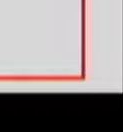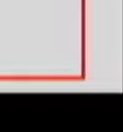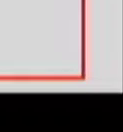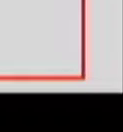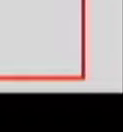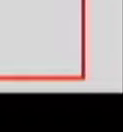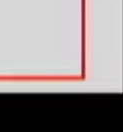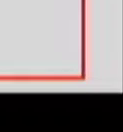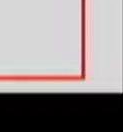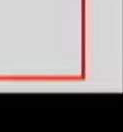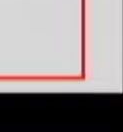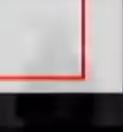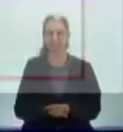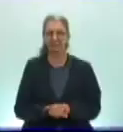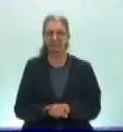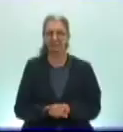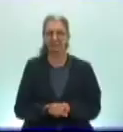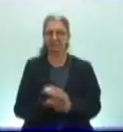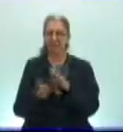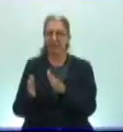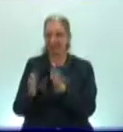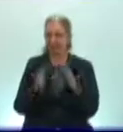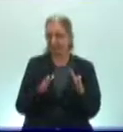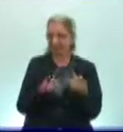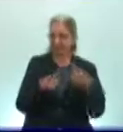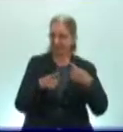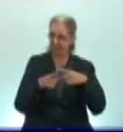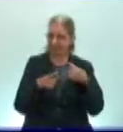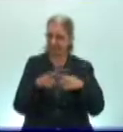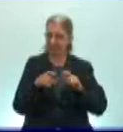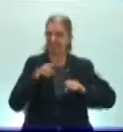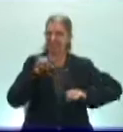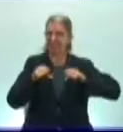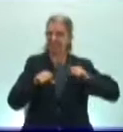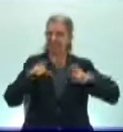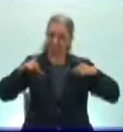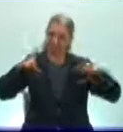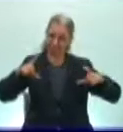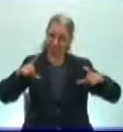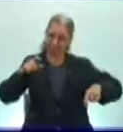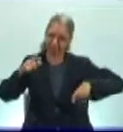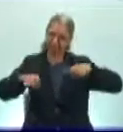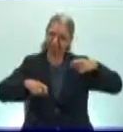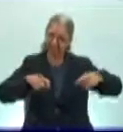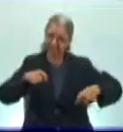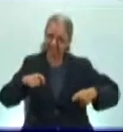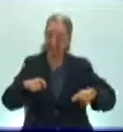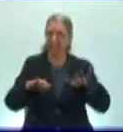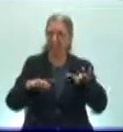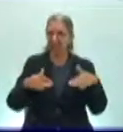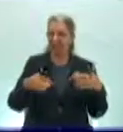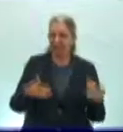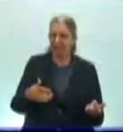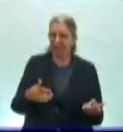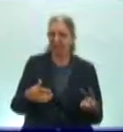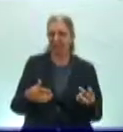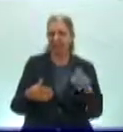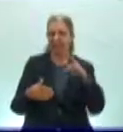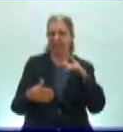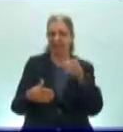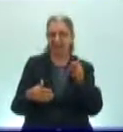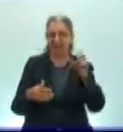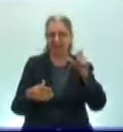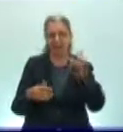Y en el caso de la rueda de la bicicleta, cuando hallamos la razón y determinamos